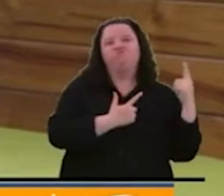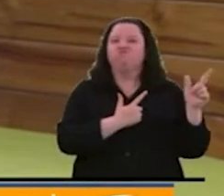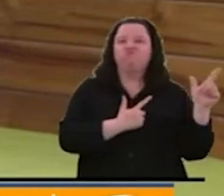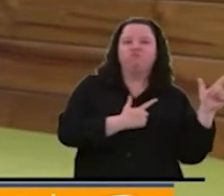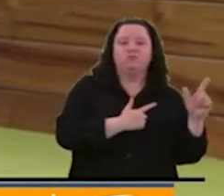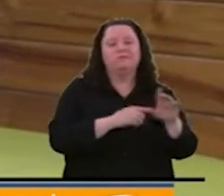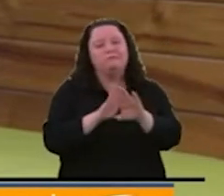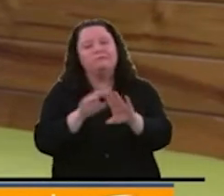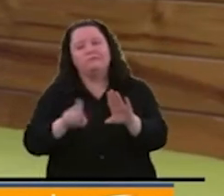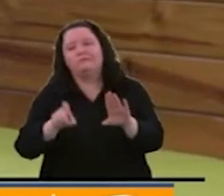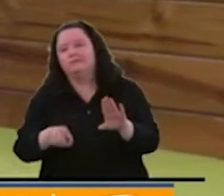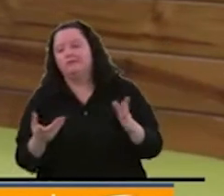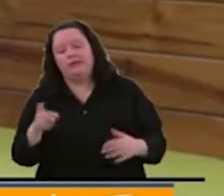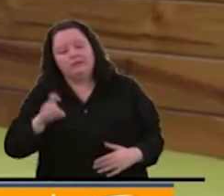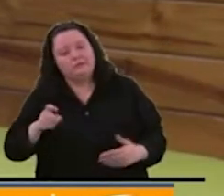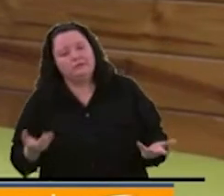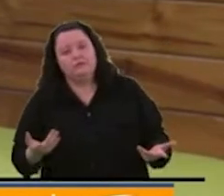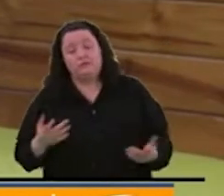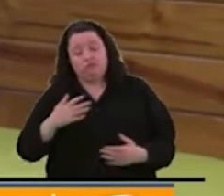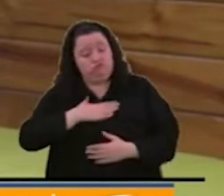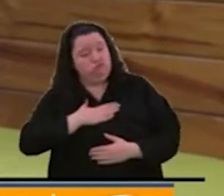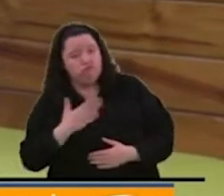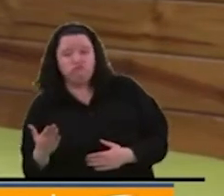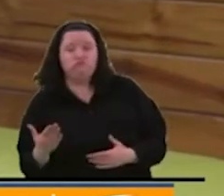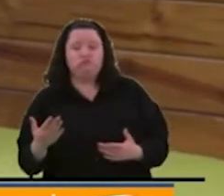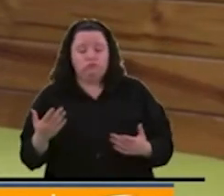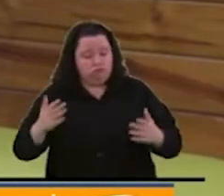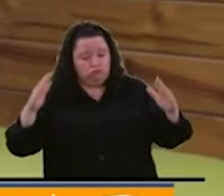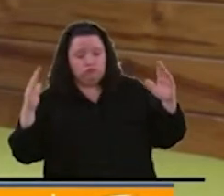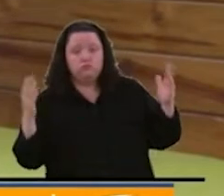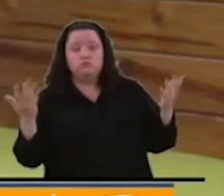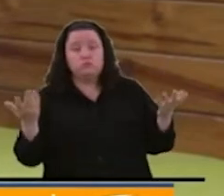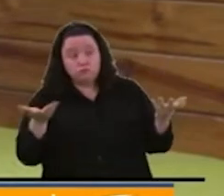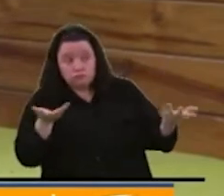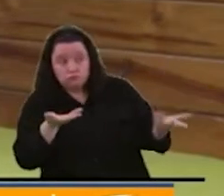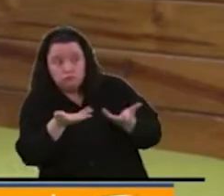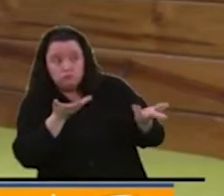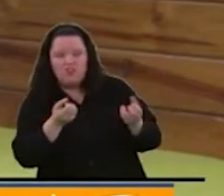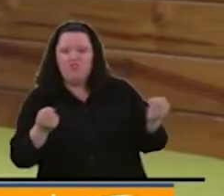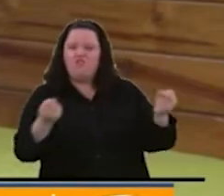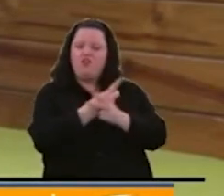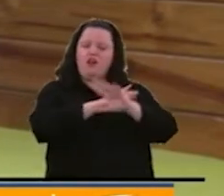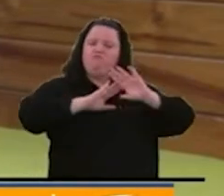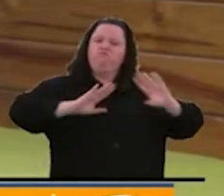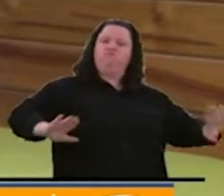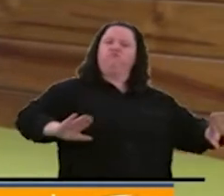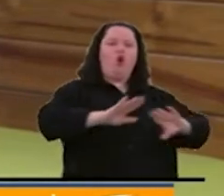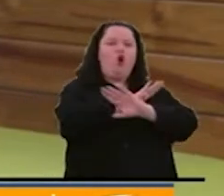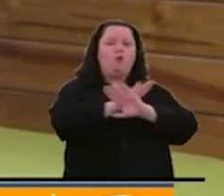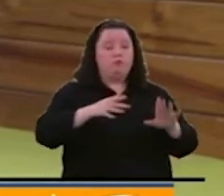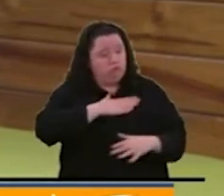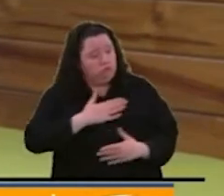siendo hay la necesidad y hay una voluntad y una disposición para lograr parar esta violencia